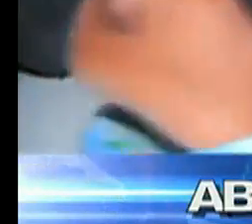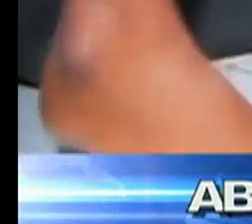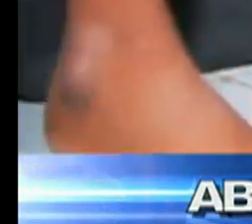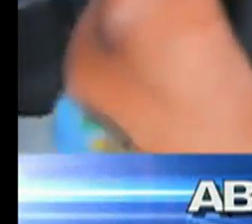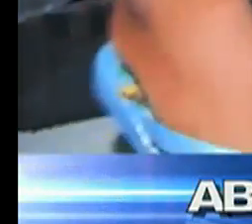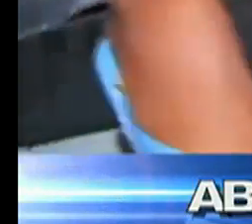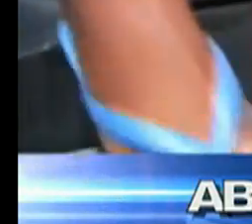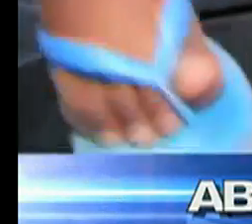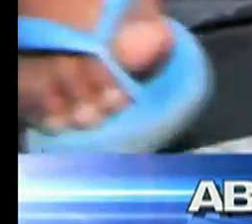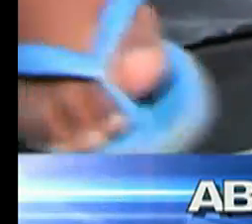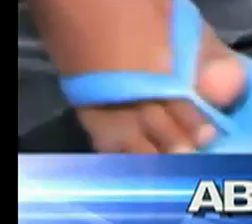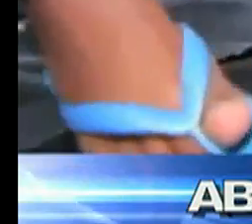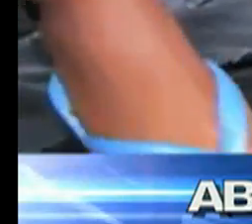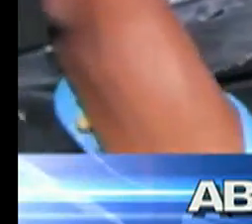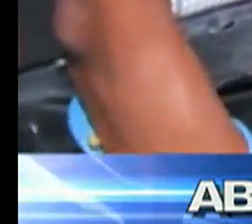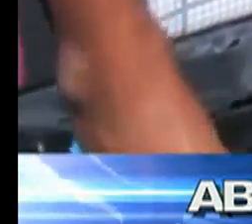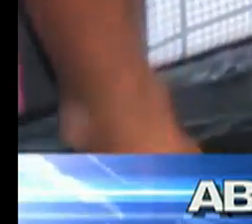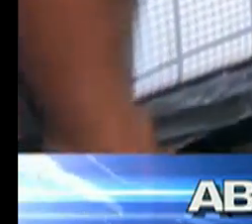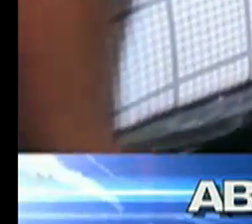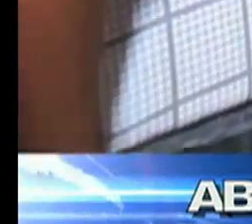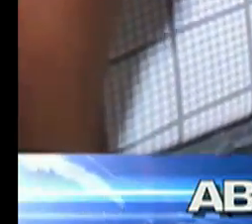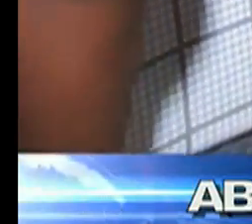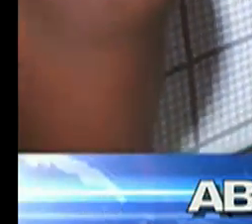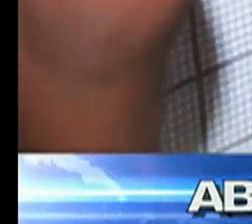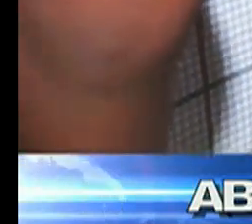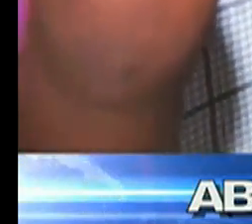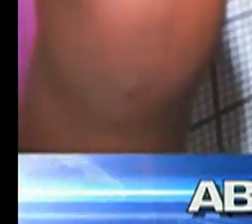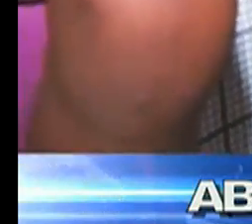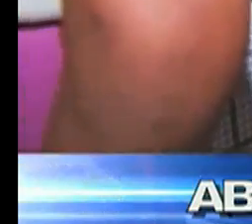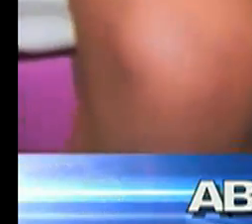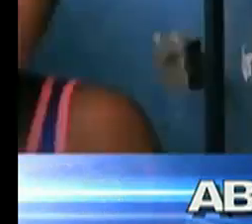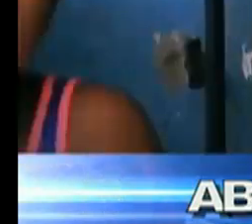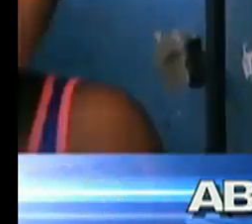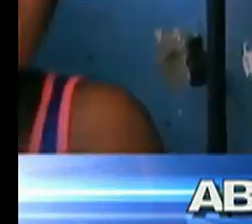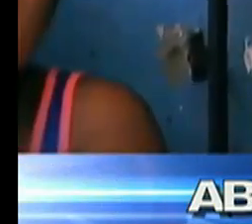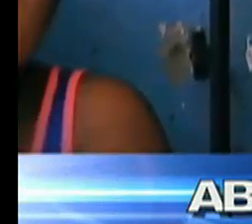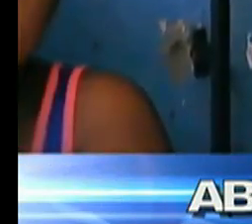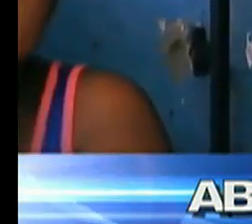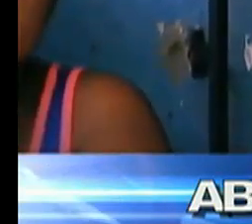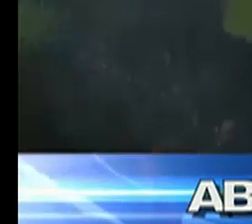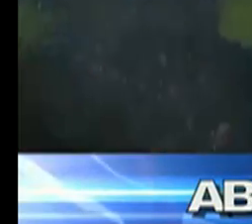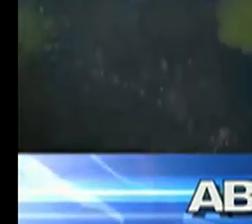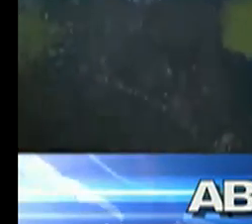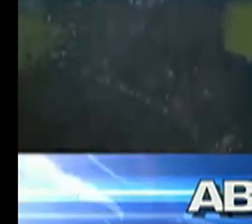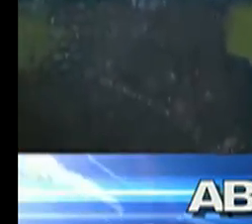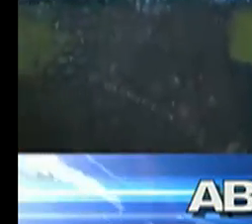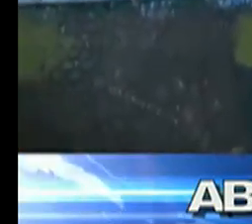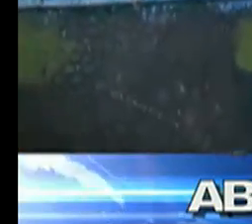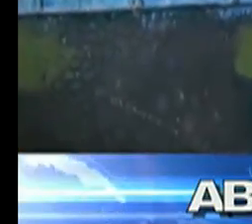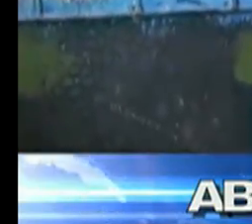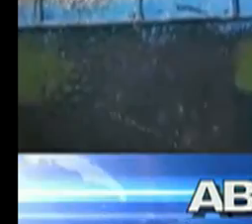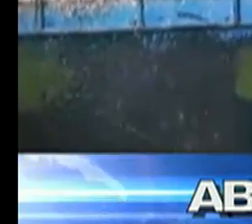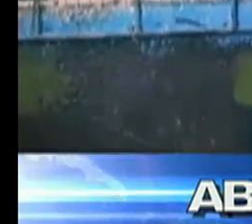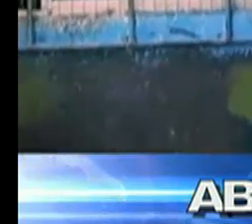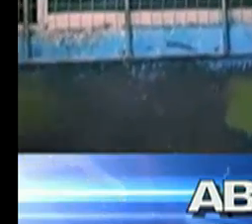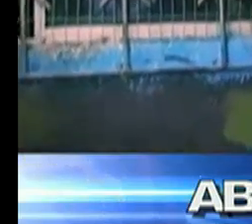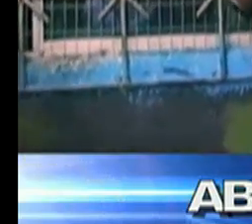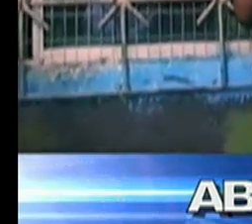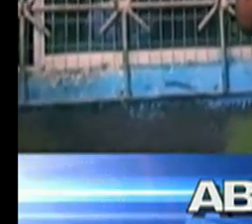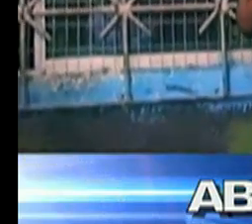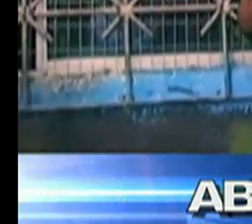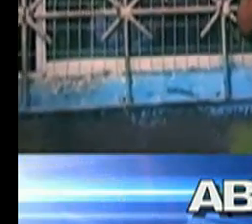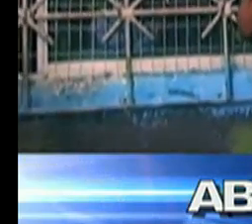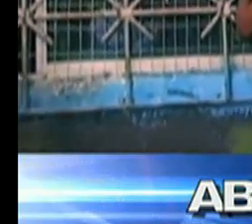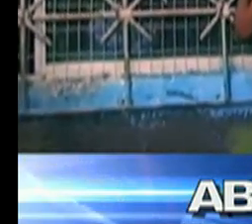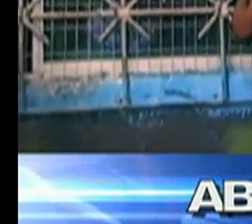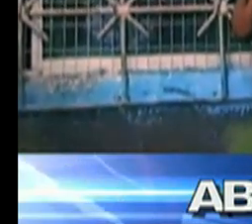Abuelitos piden ayuda urgente. Tras morir sus hijos, quedaron a cargo de dos pequeñas nietas.